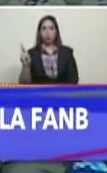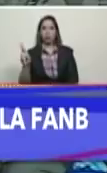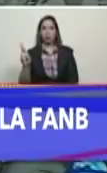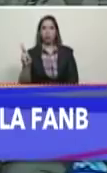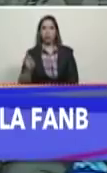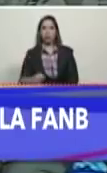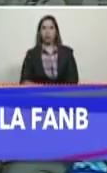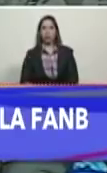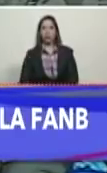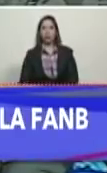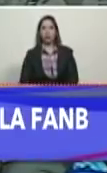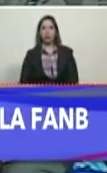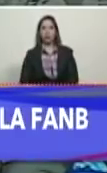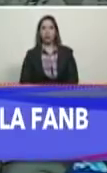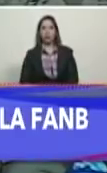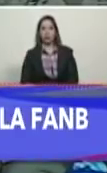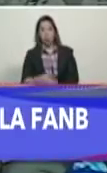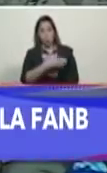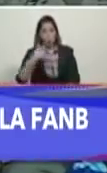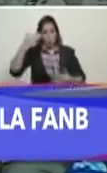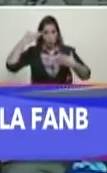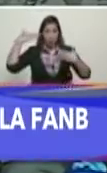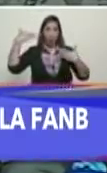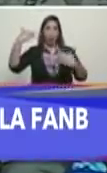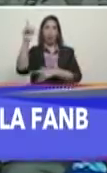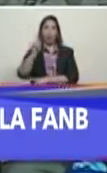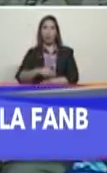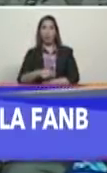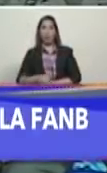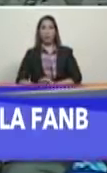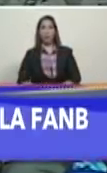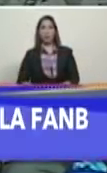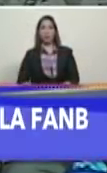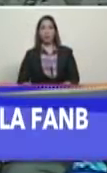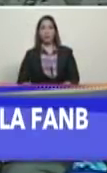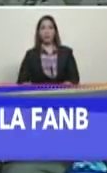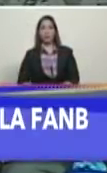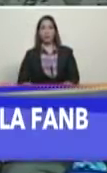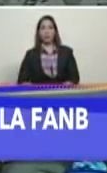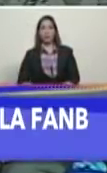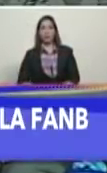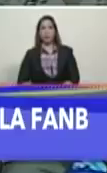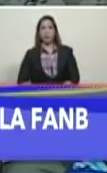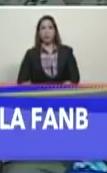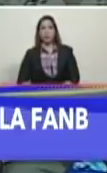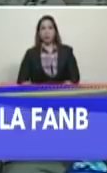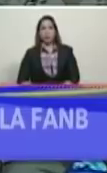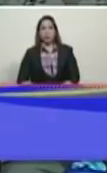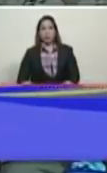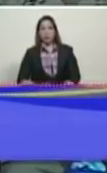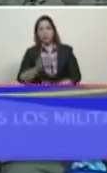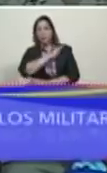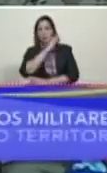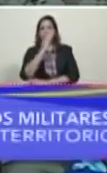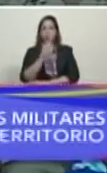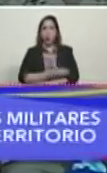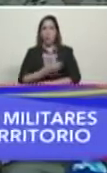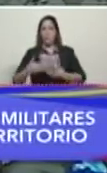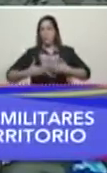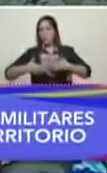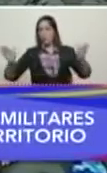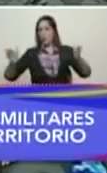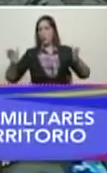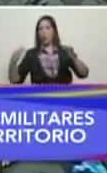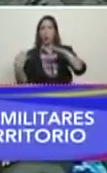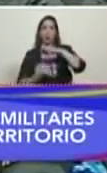Quiero saludar también de manera muy cariñosa a los poderes públicos constitucionales, quienes